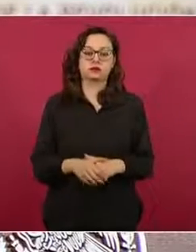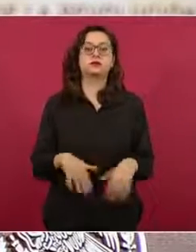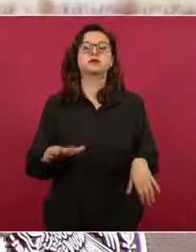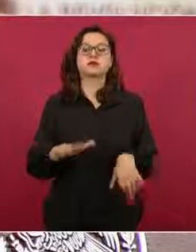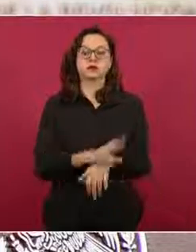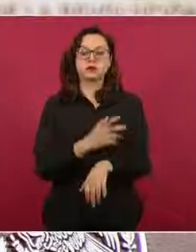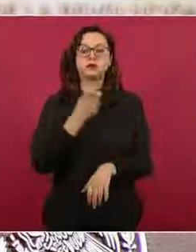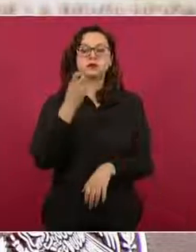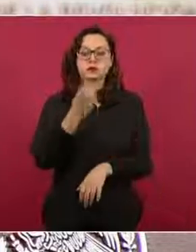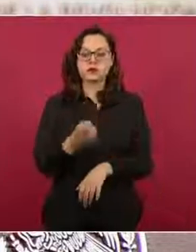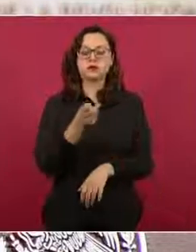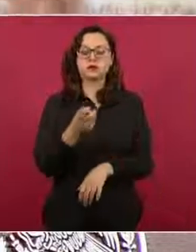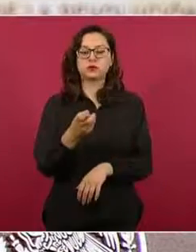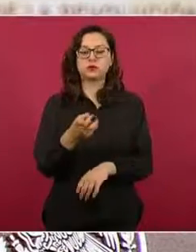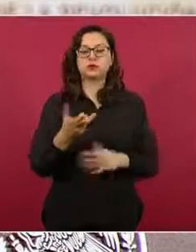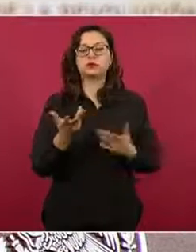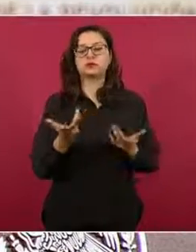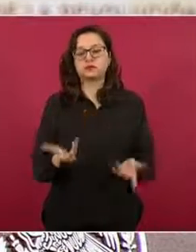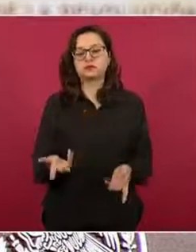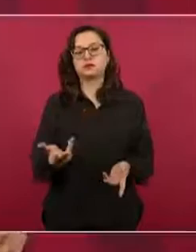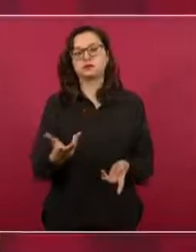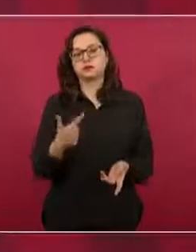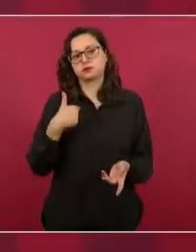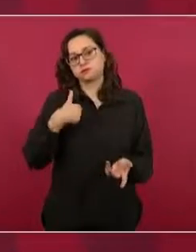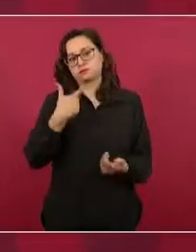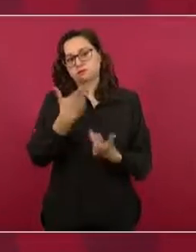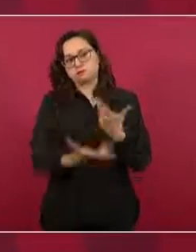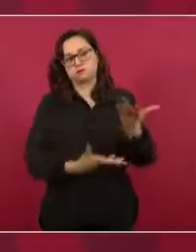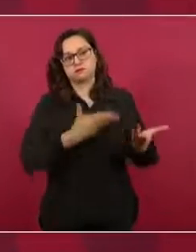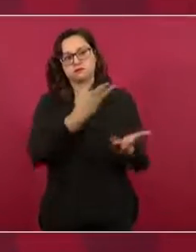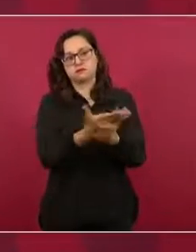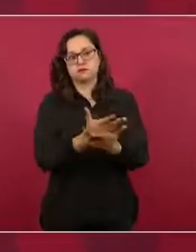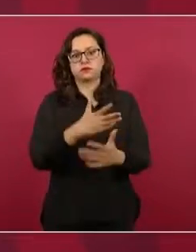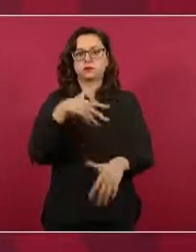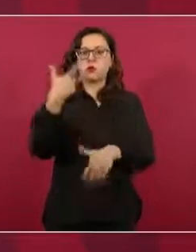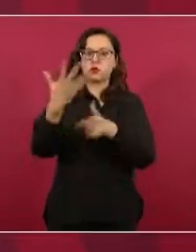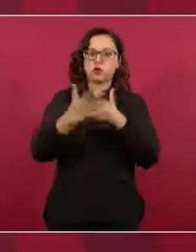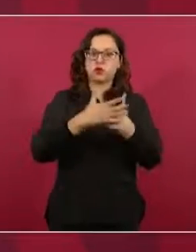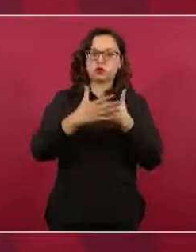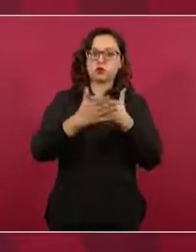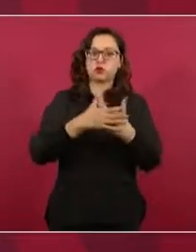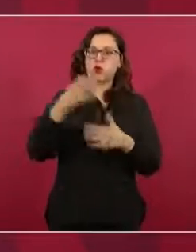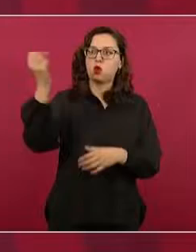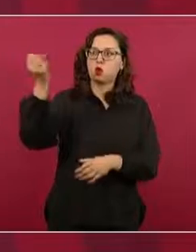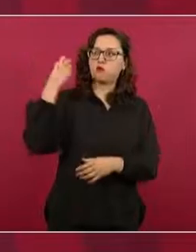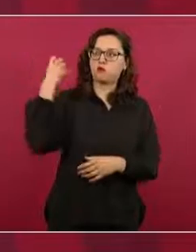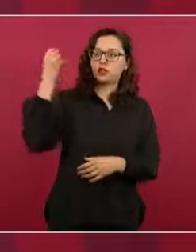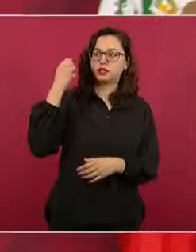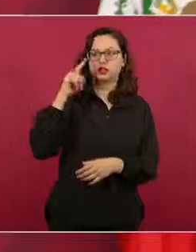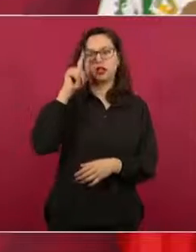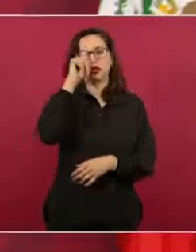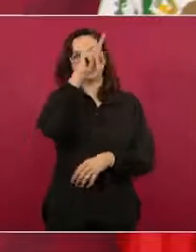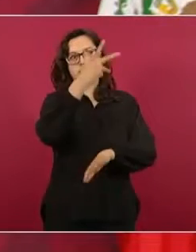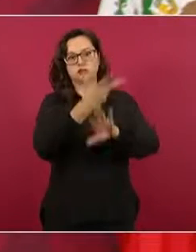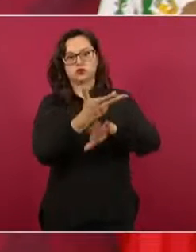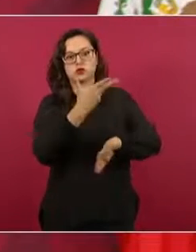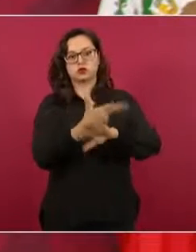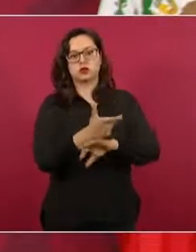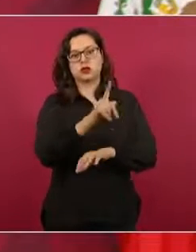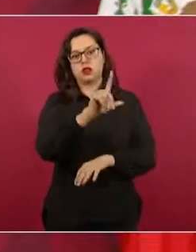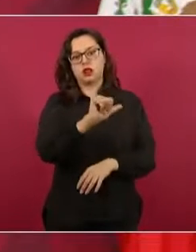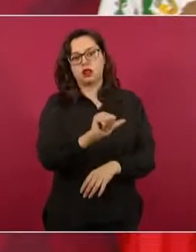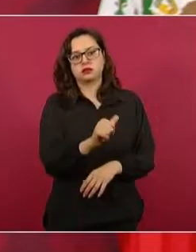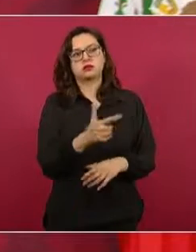estamos planteando que en la próxima cumbre que va a celebrarse en Los Ángeles